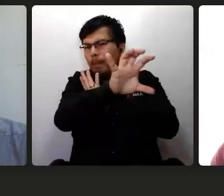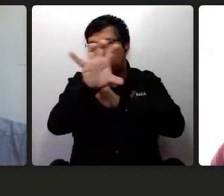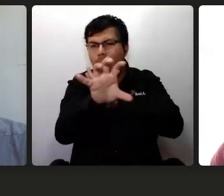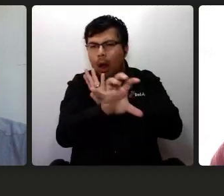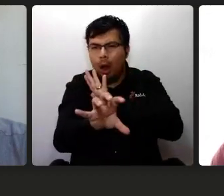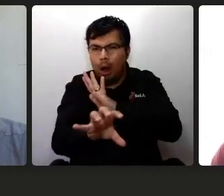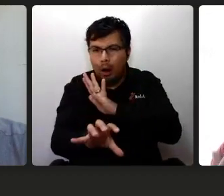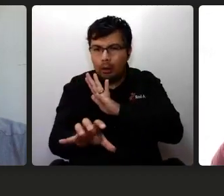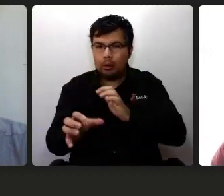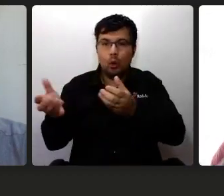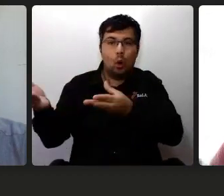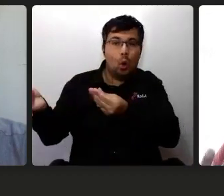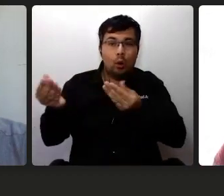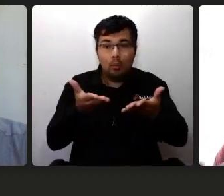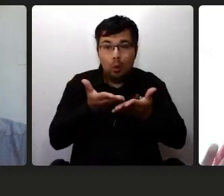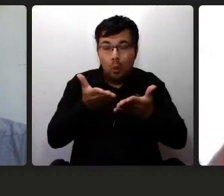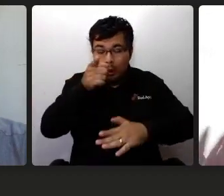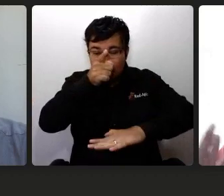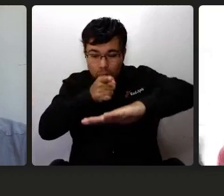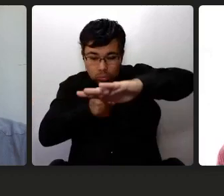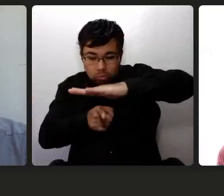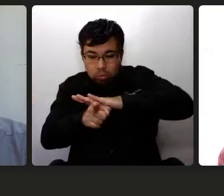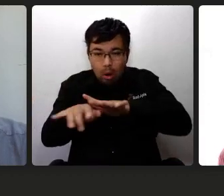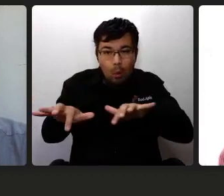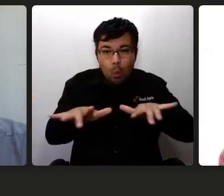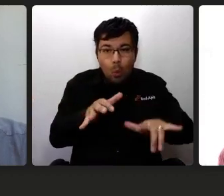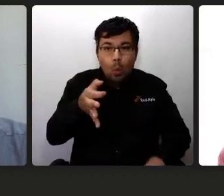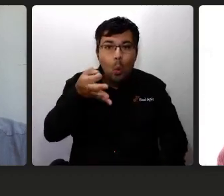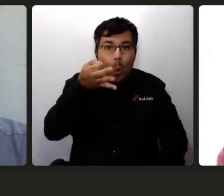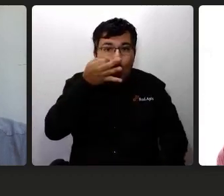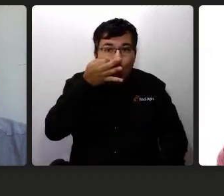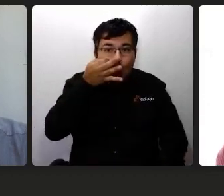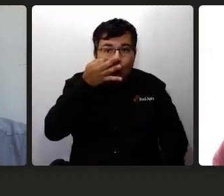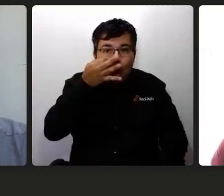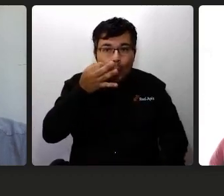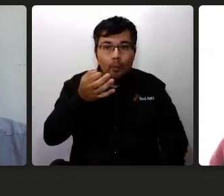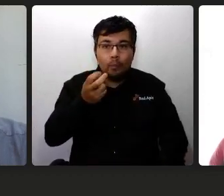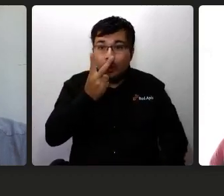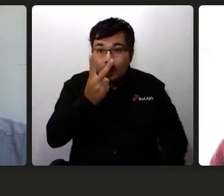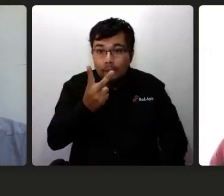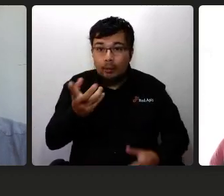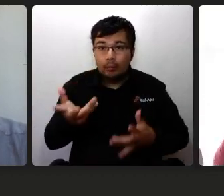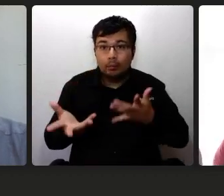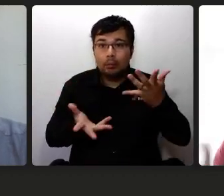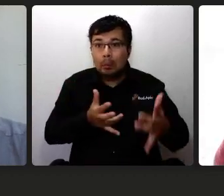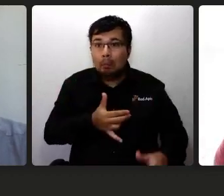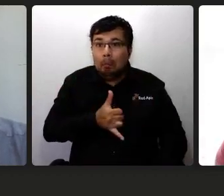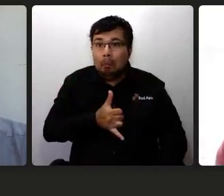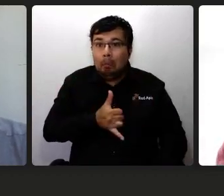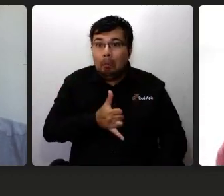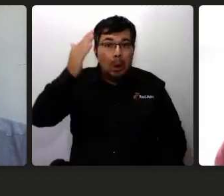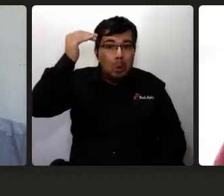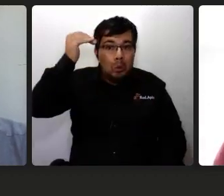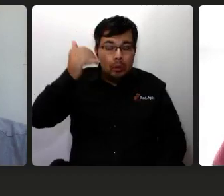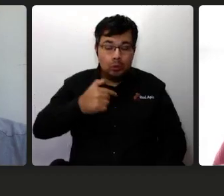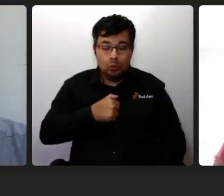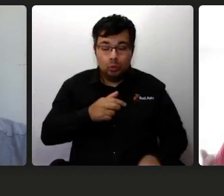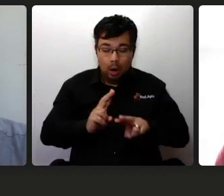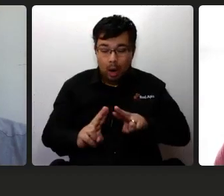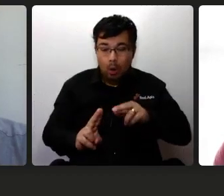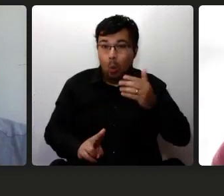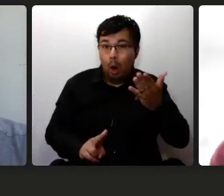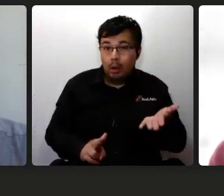y también mirar por esto mismo, también saber qué es lo que hay, que no tenía idea que existía esto. Yo lo hago de esta forma y quizás lo puedo optimizar,